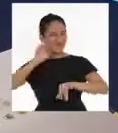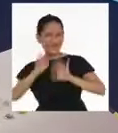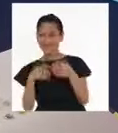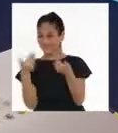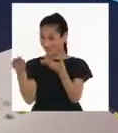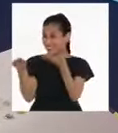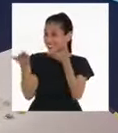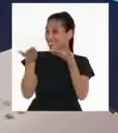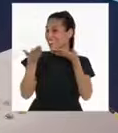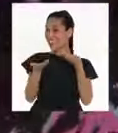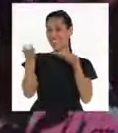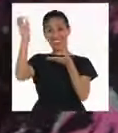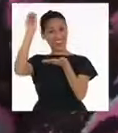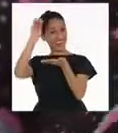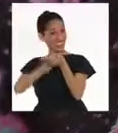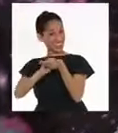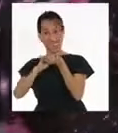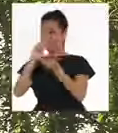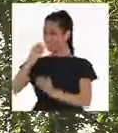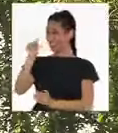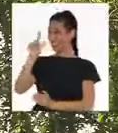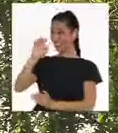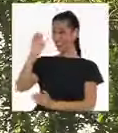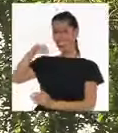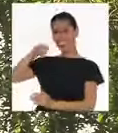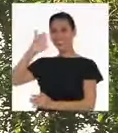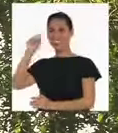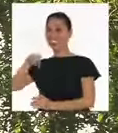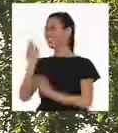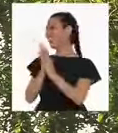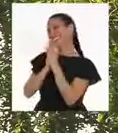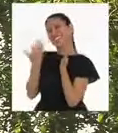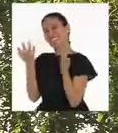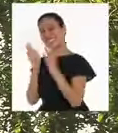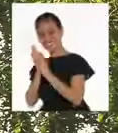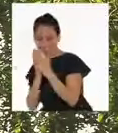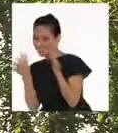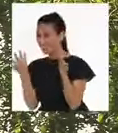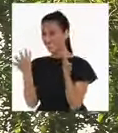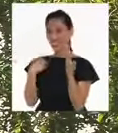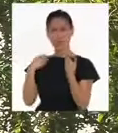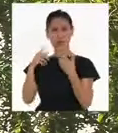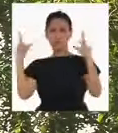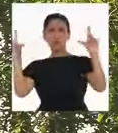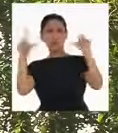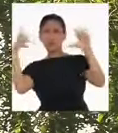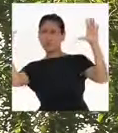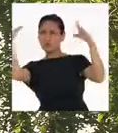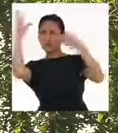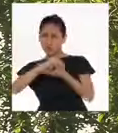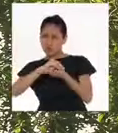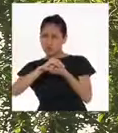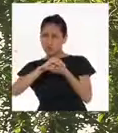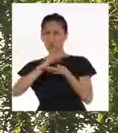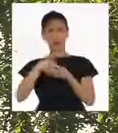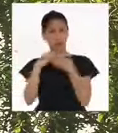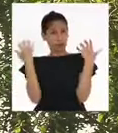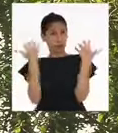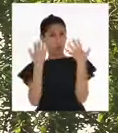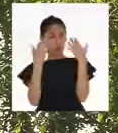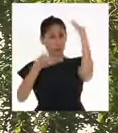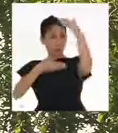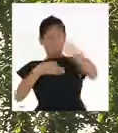¡Bienvenido de vuelta, Valentín! ¡Ay, Teche! Mi pantalla se había apagado. Me asusté.